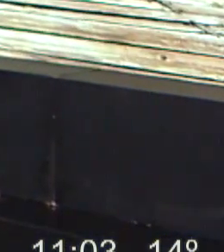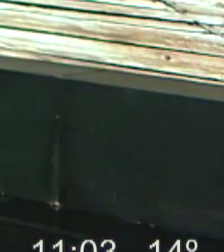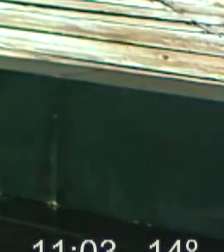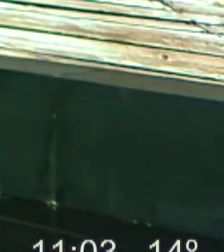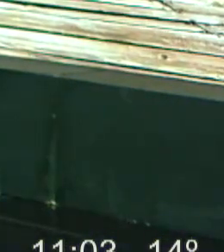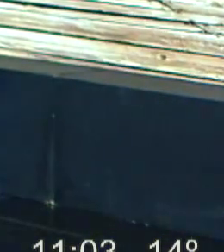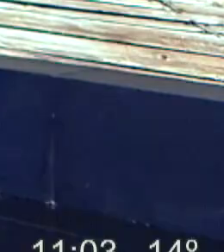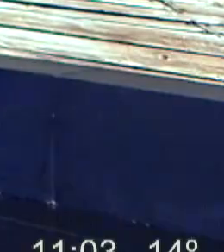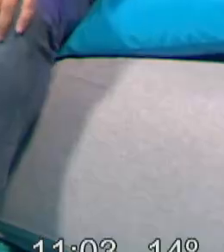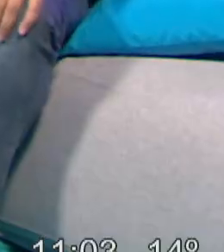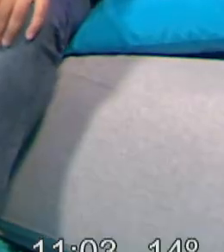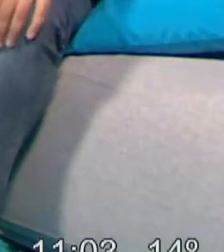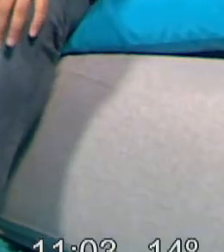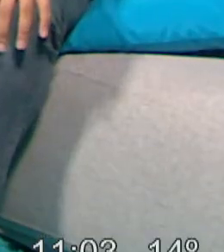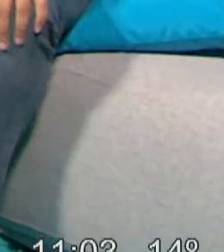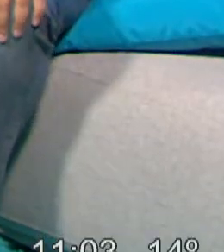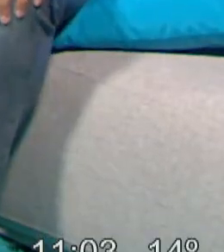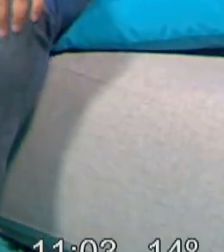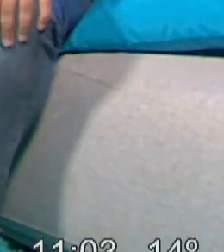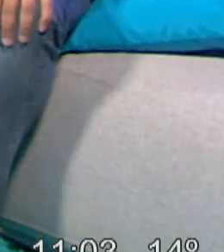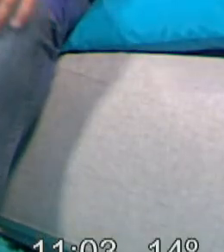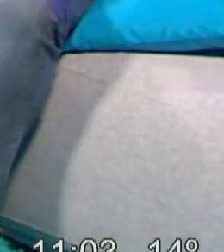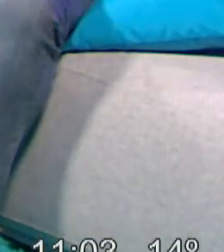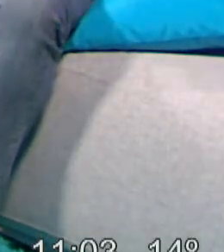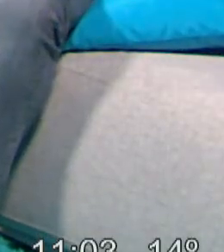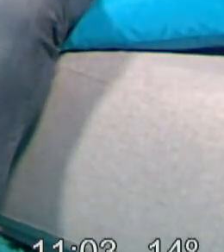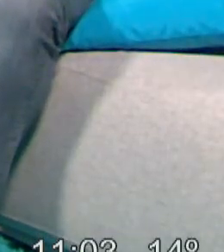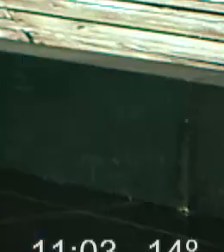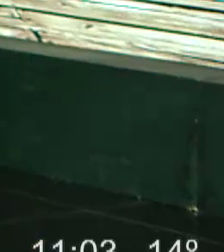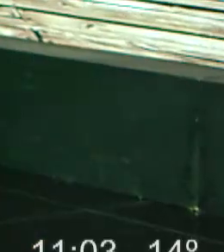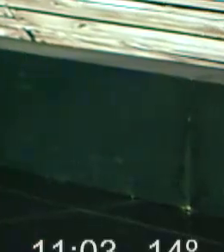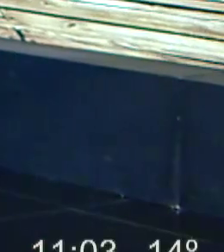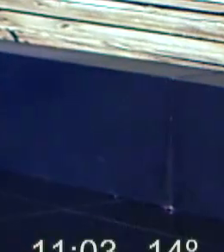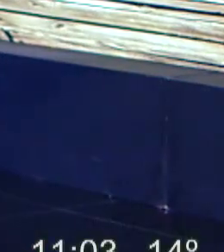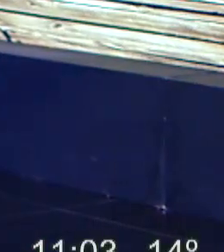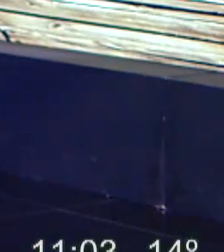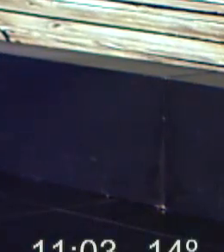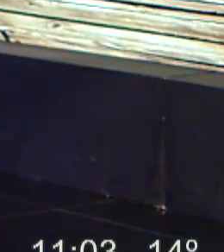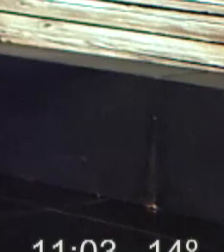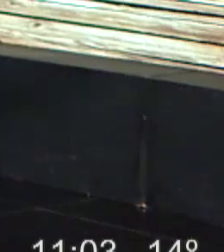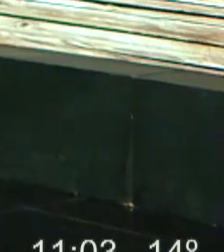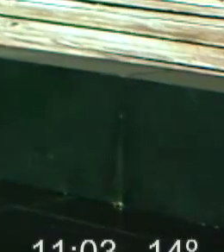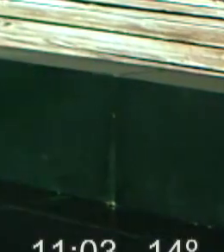sala, está sala, el agua está sala.